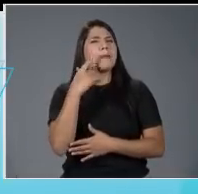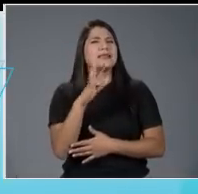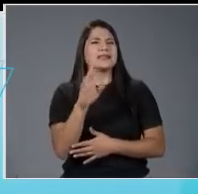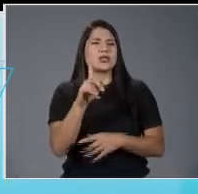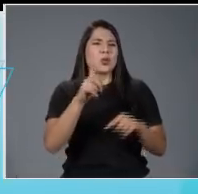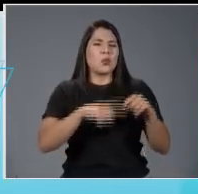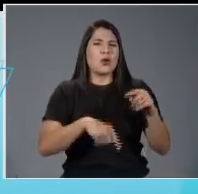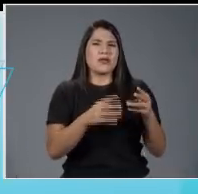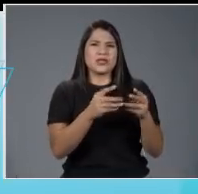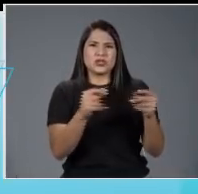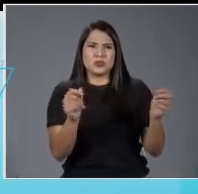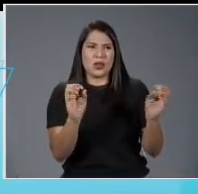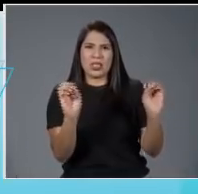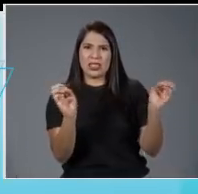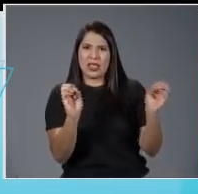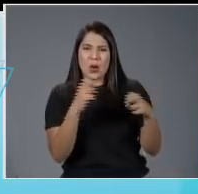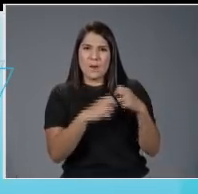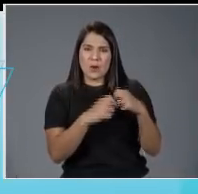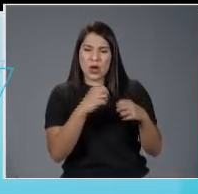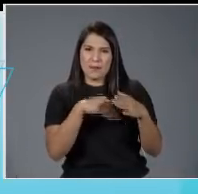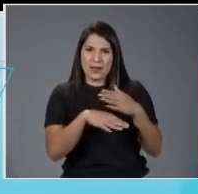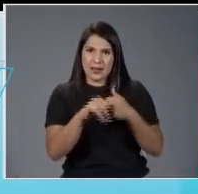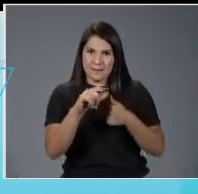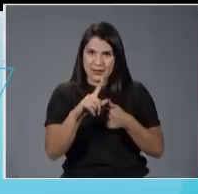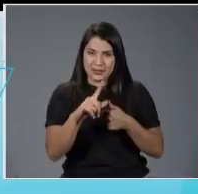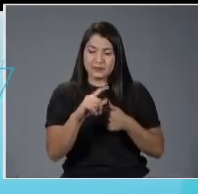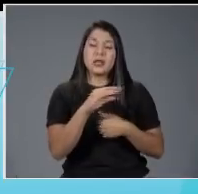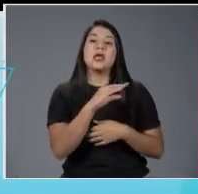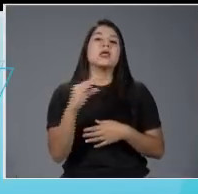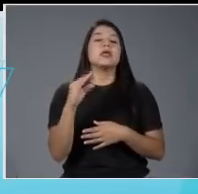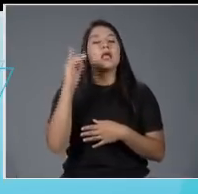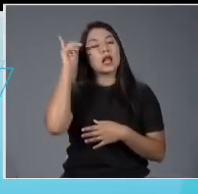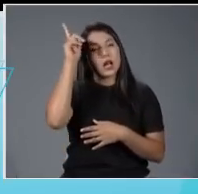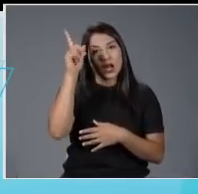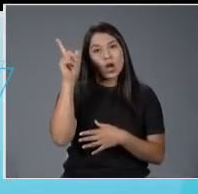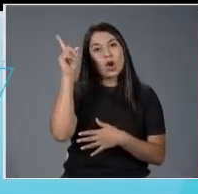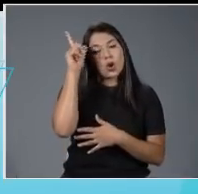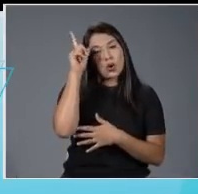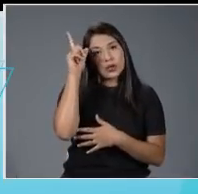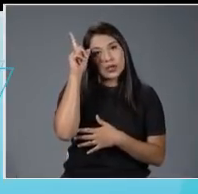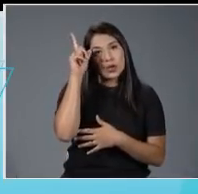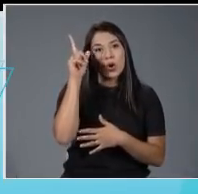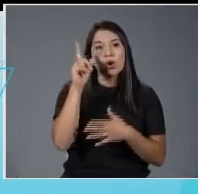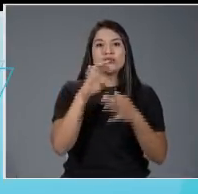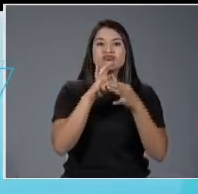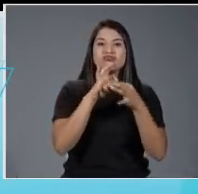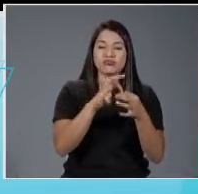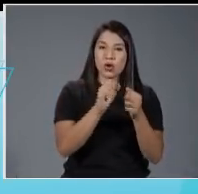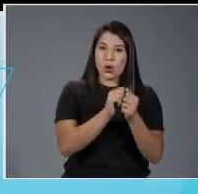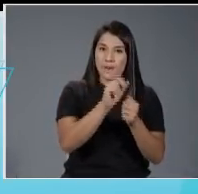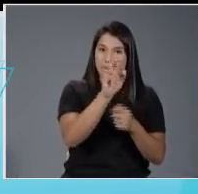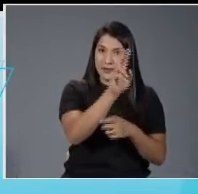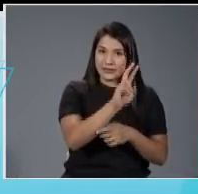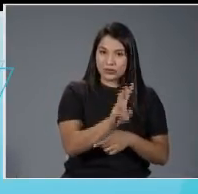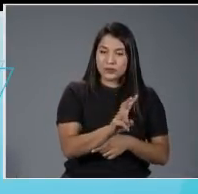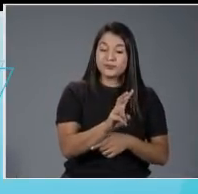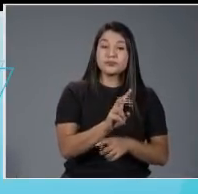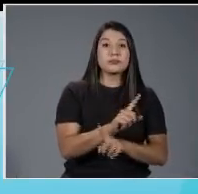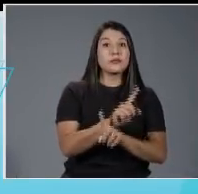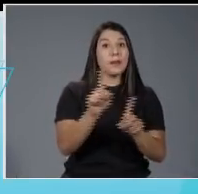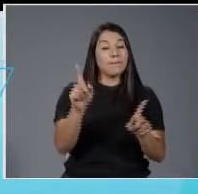resolver prácticamente ningún problema en América Latina. Obviamente está detrás el tema de Venezuela, y sin embargo